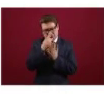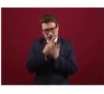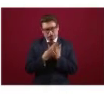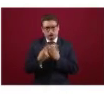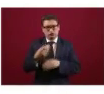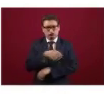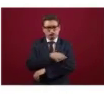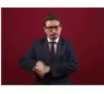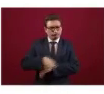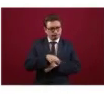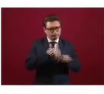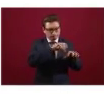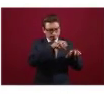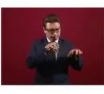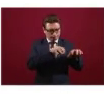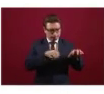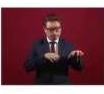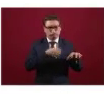de plantas.